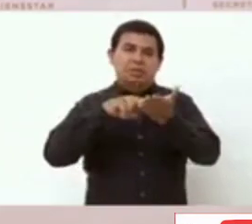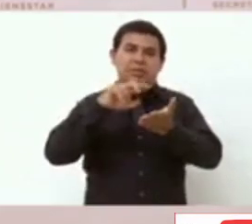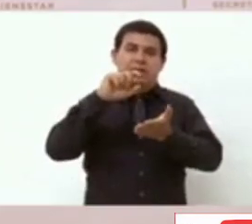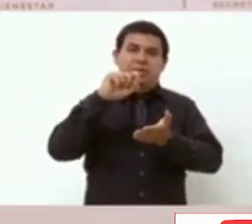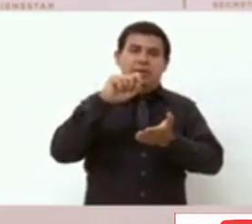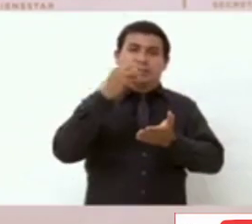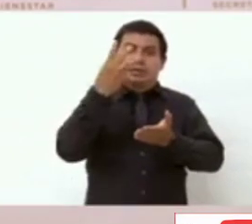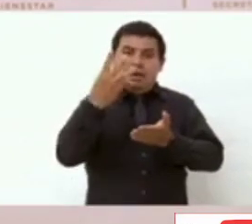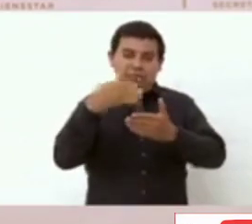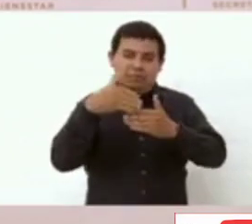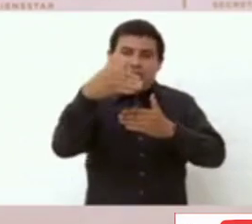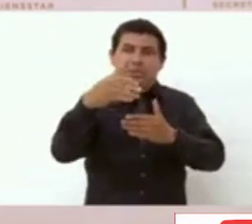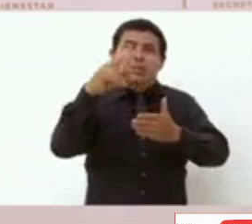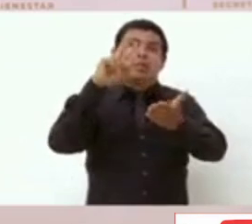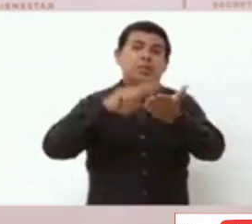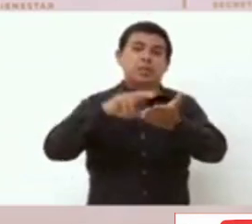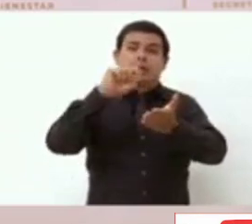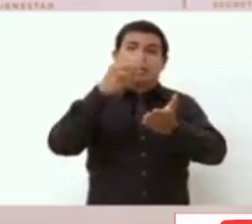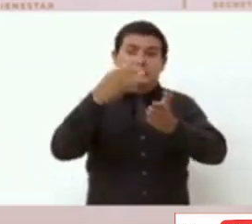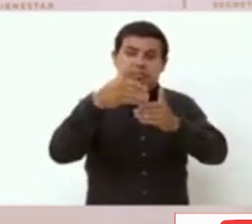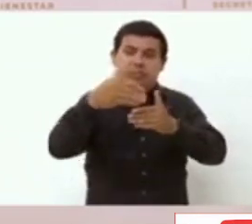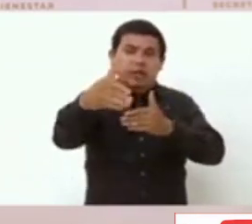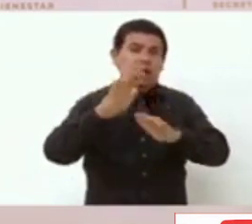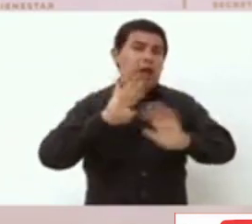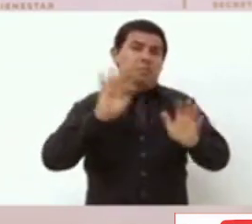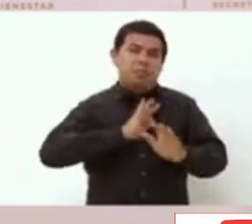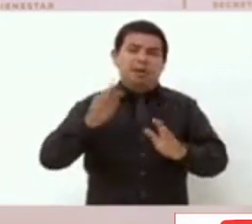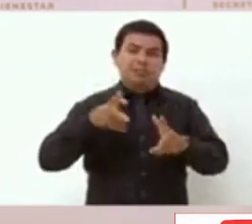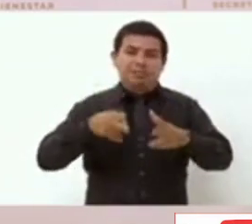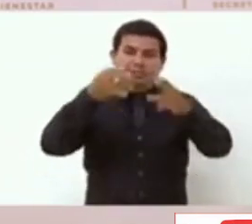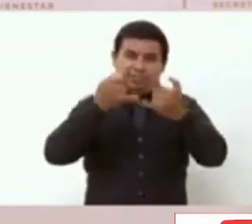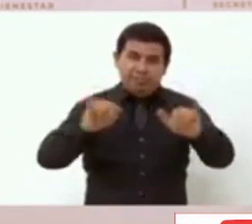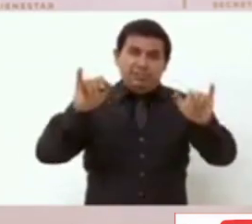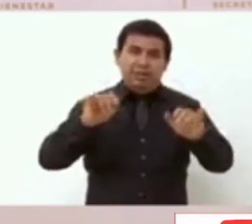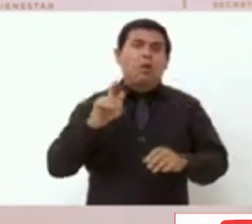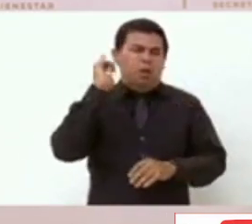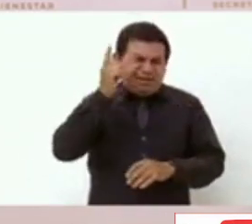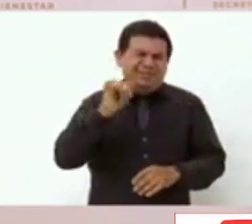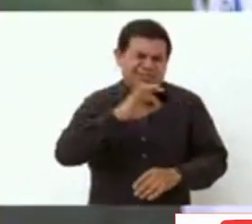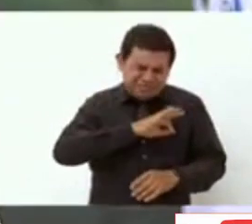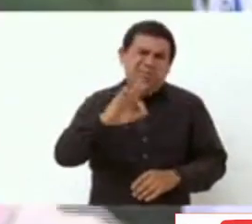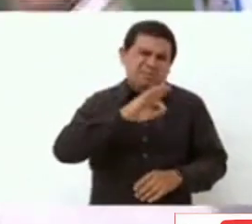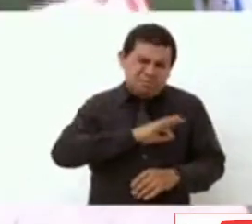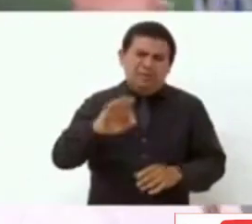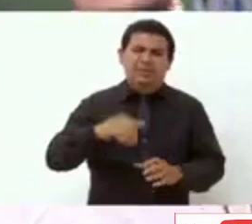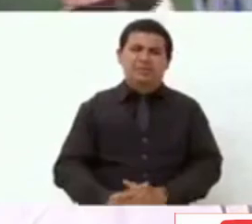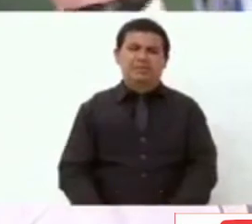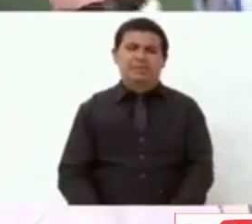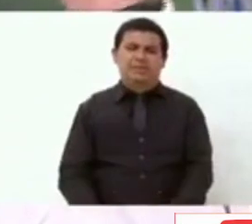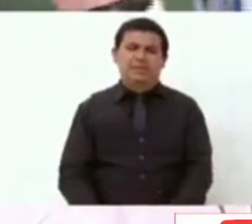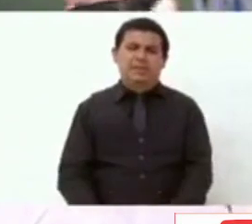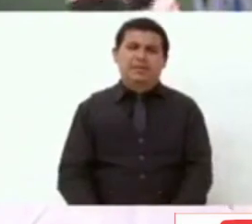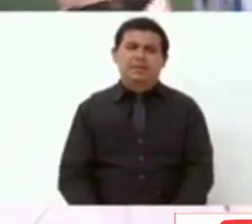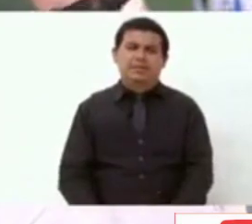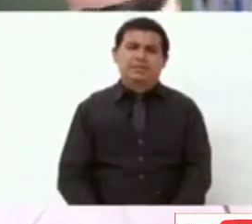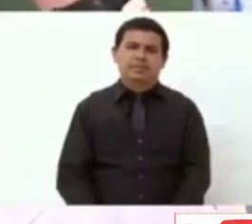a más tardar a mediados del 23. Y sí se puede. Ahí nos